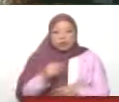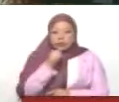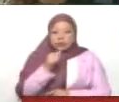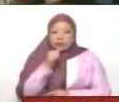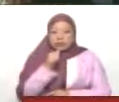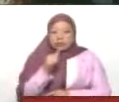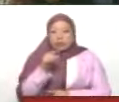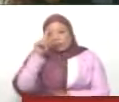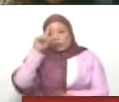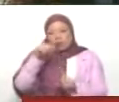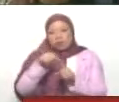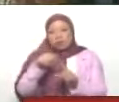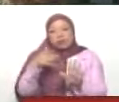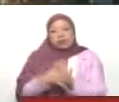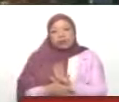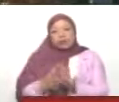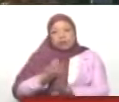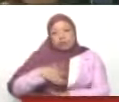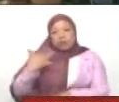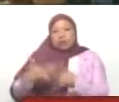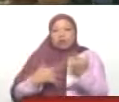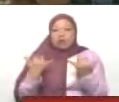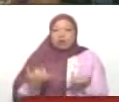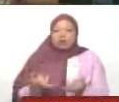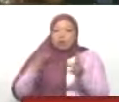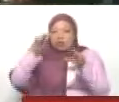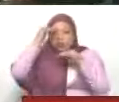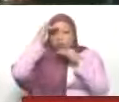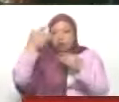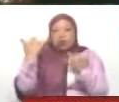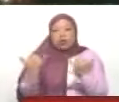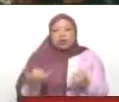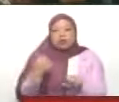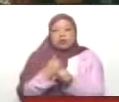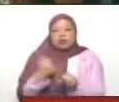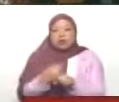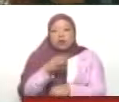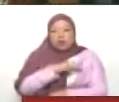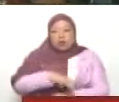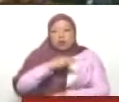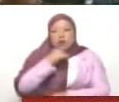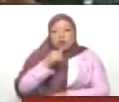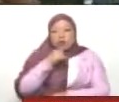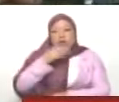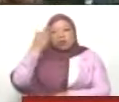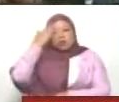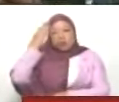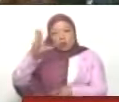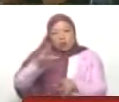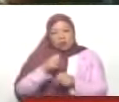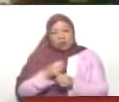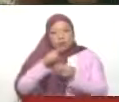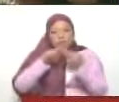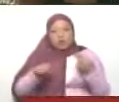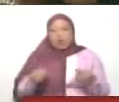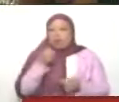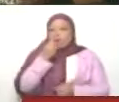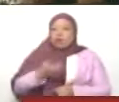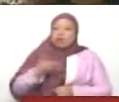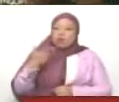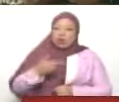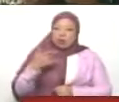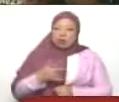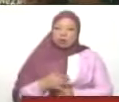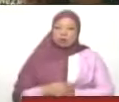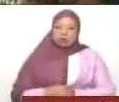esa metodología para poderle dar atención a esta gran cantidad. O sea, es un compromiso muy grande,